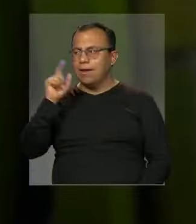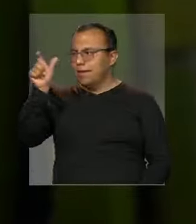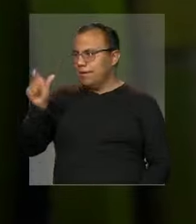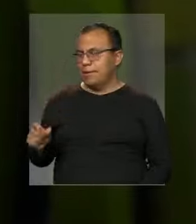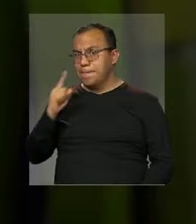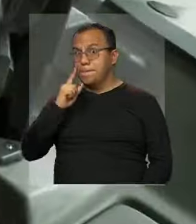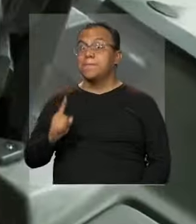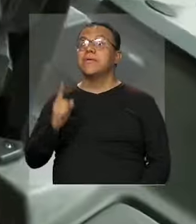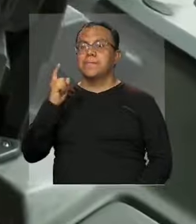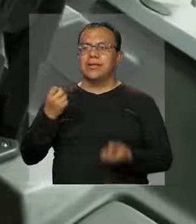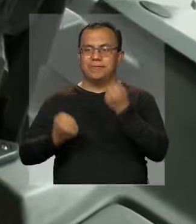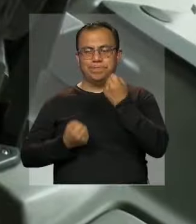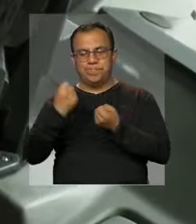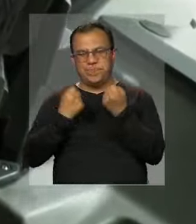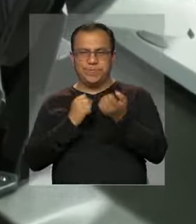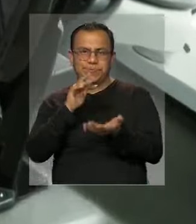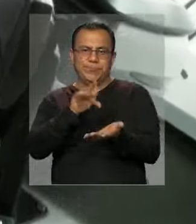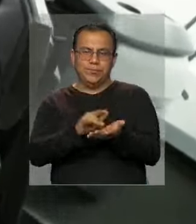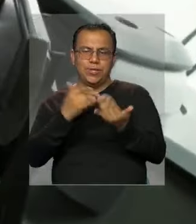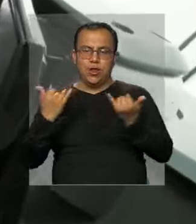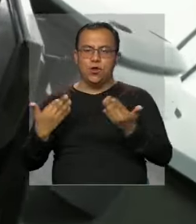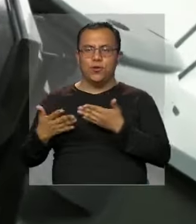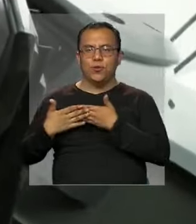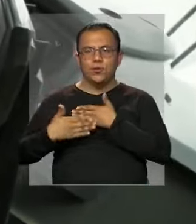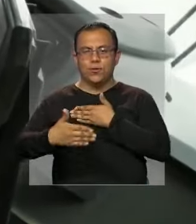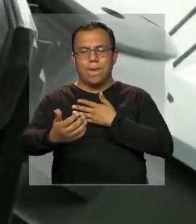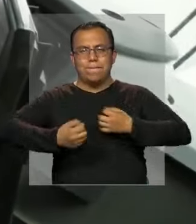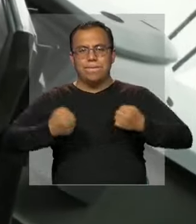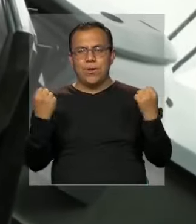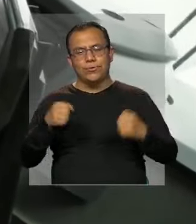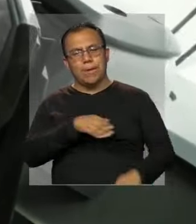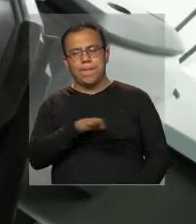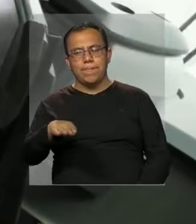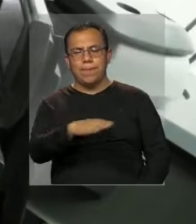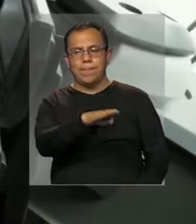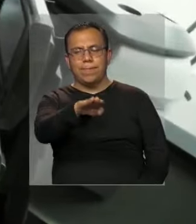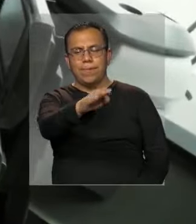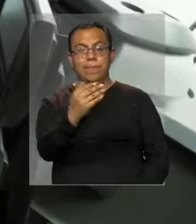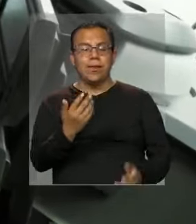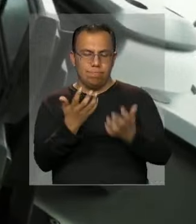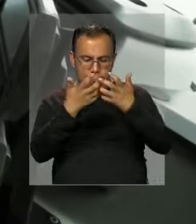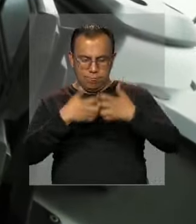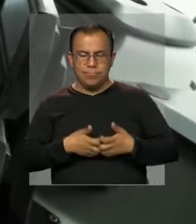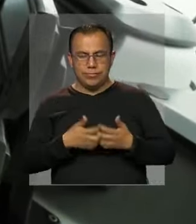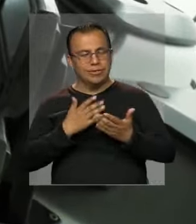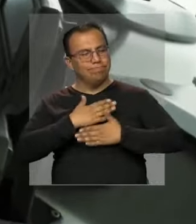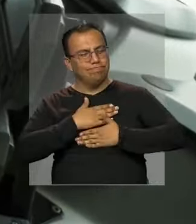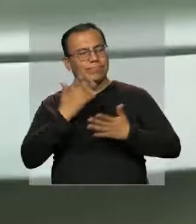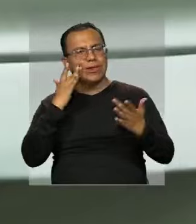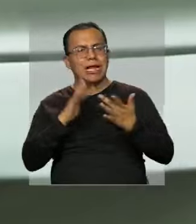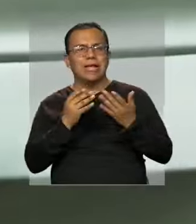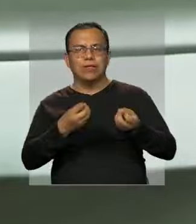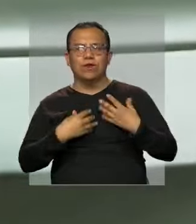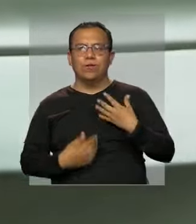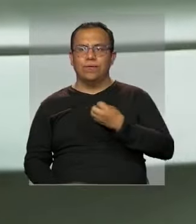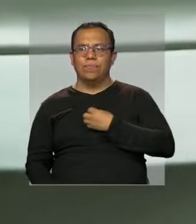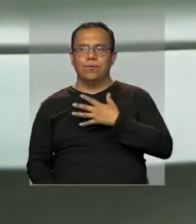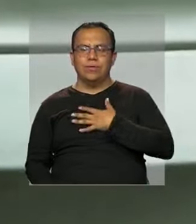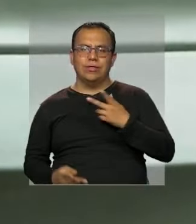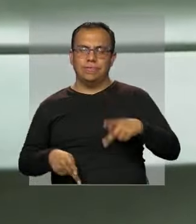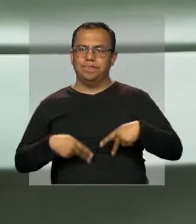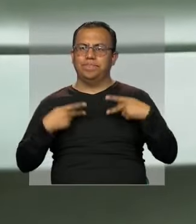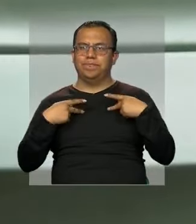las primeras conductoras en llegar. Hoy recorre Bogotá en representación de la empresa que, según ella, le dio una oportunidad de vida.